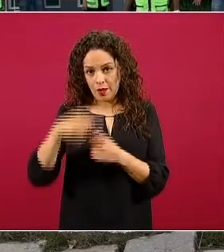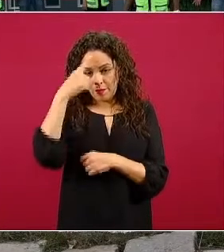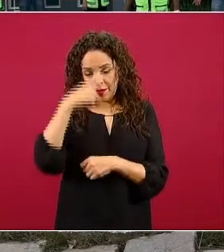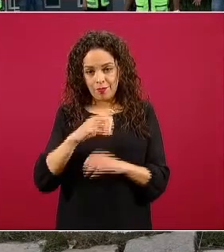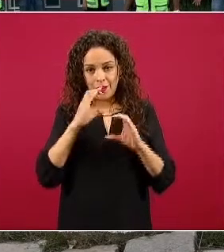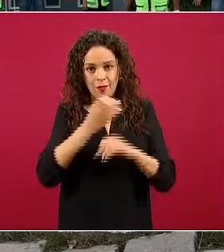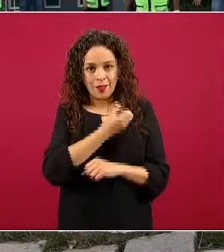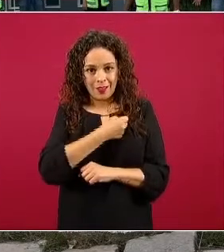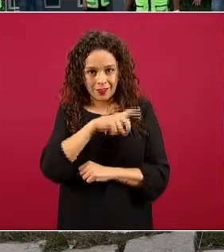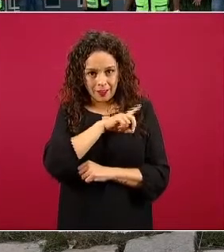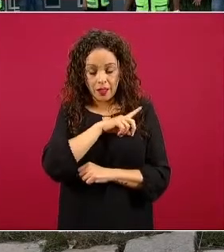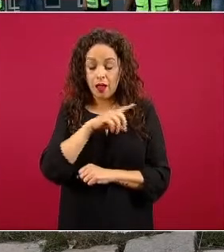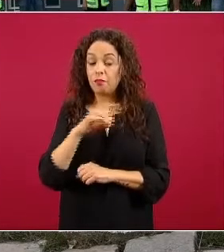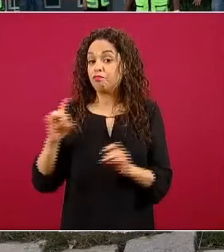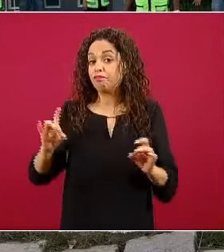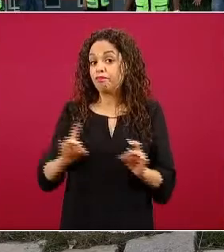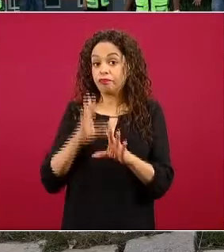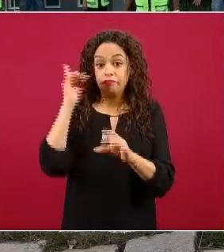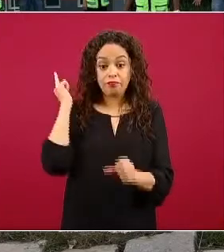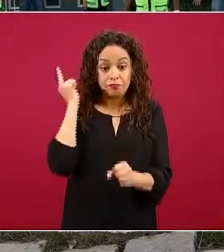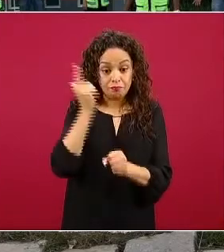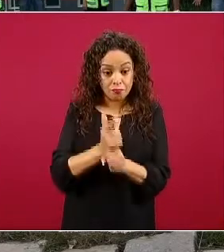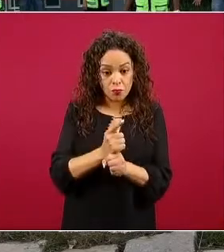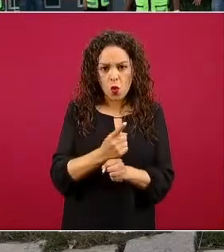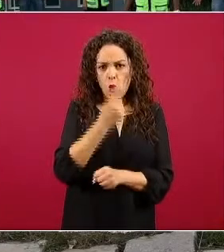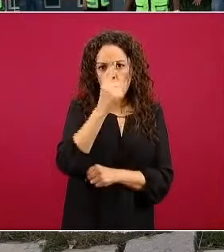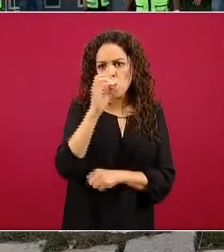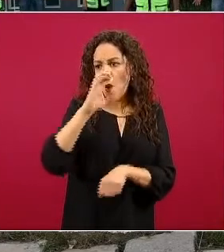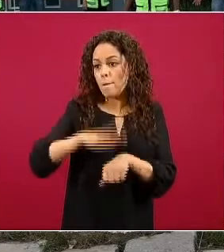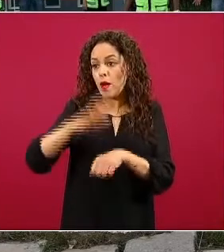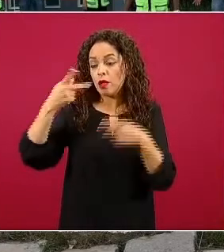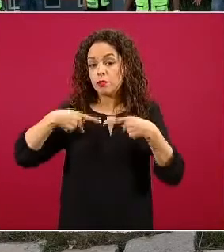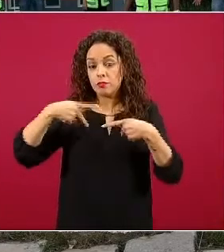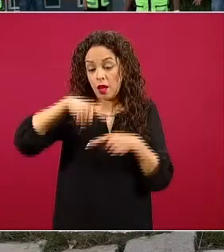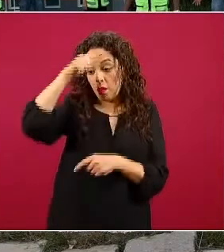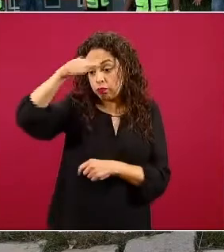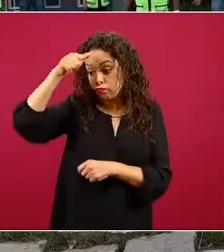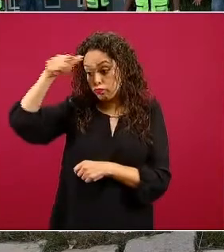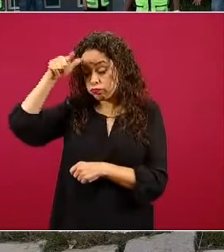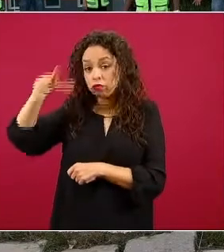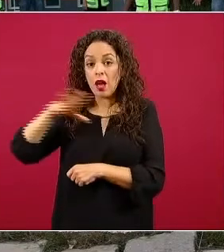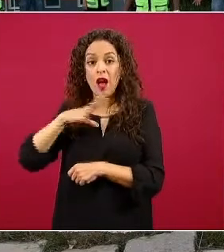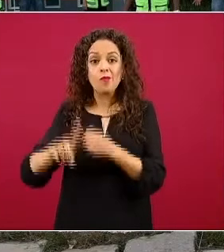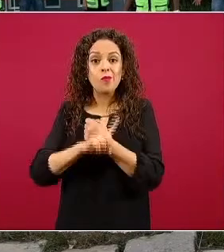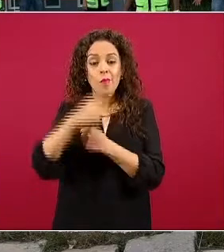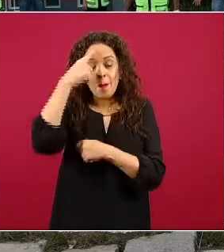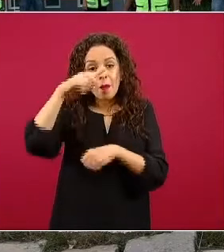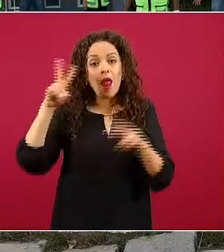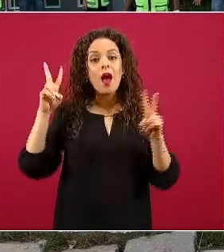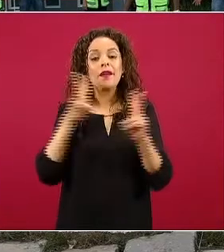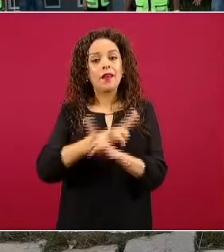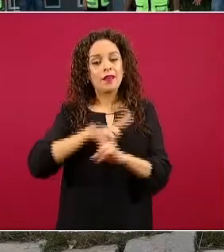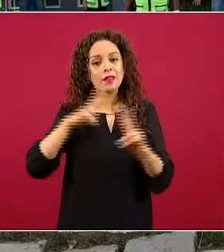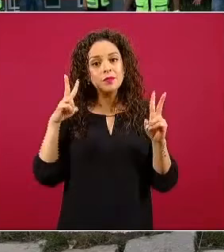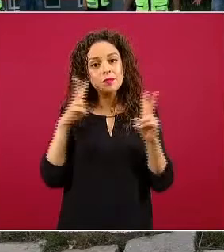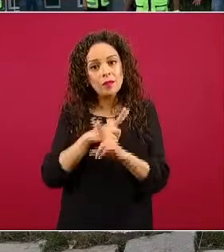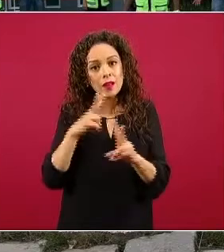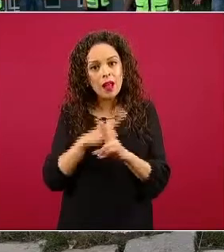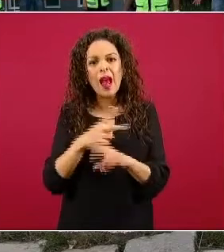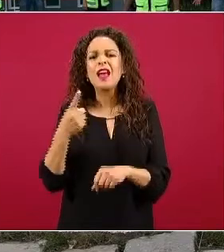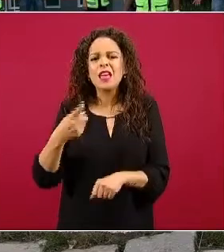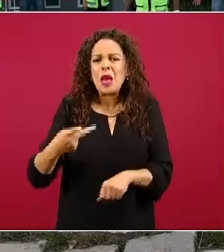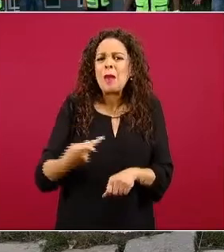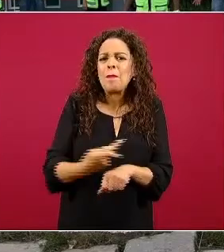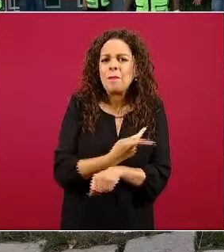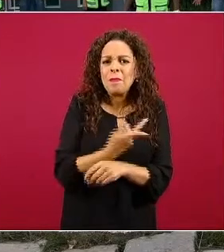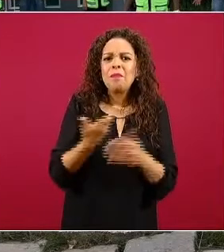detectan a una persona o a varias personas que tienen síntomas respiratorios, ¿qué es lo que sucede?